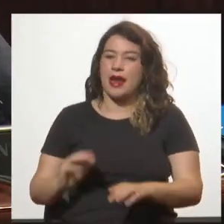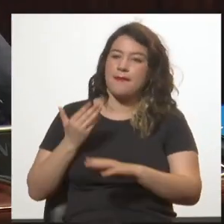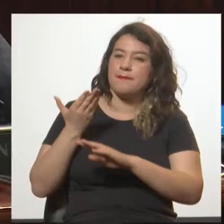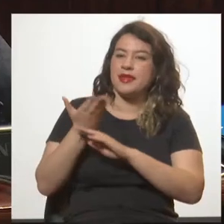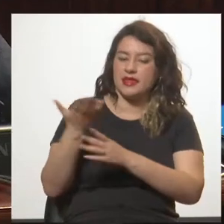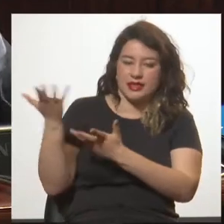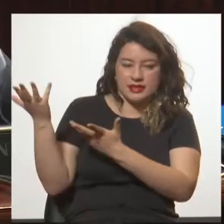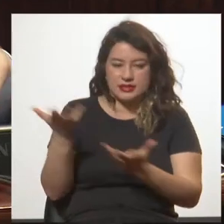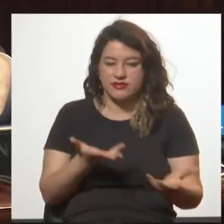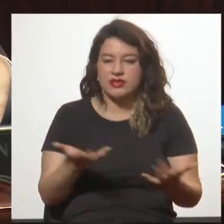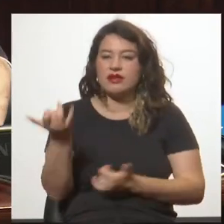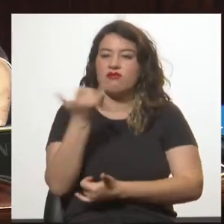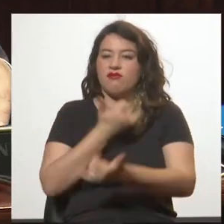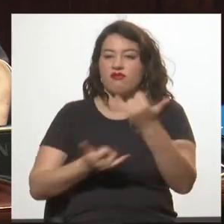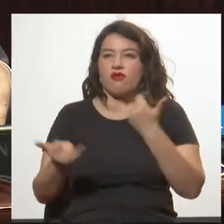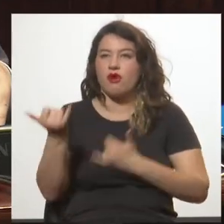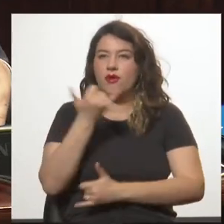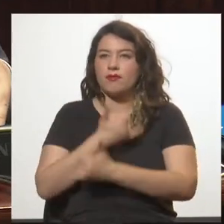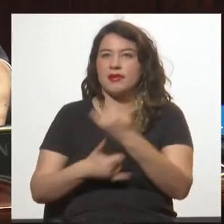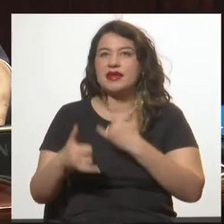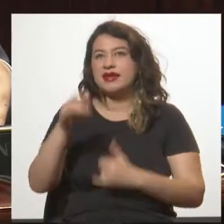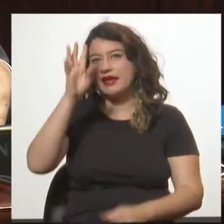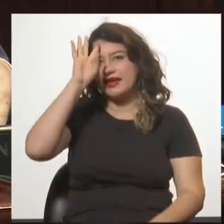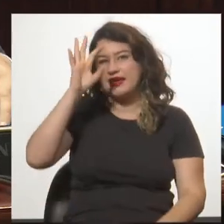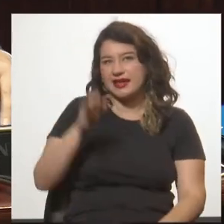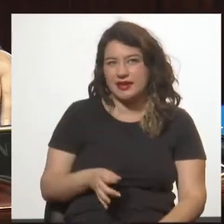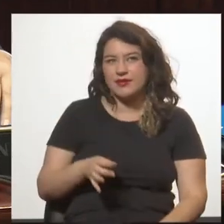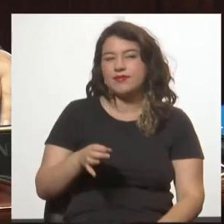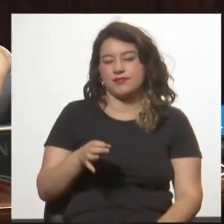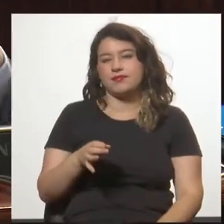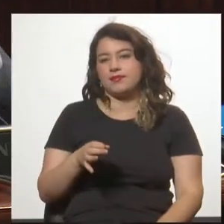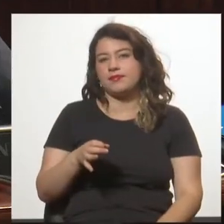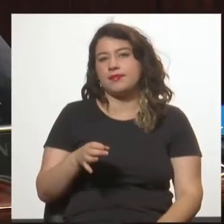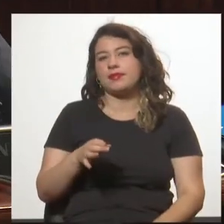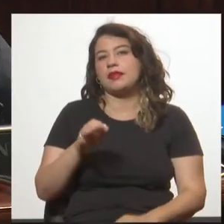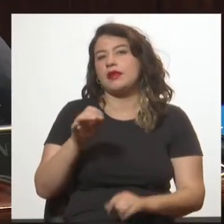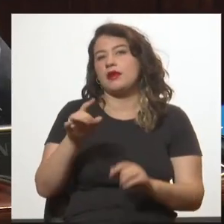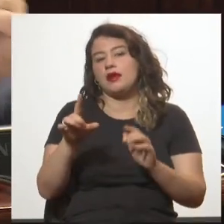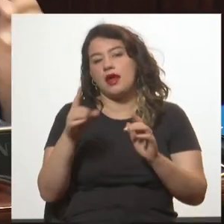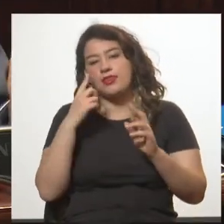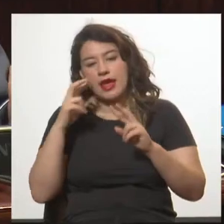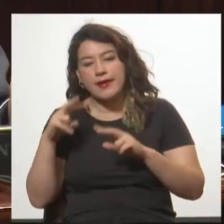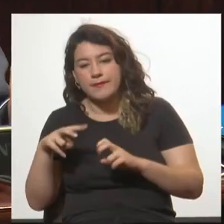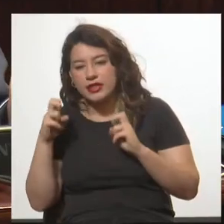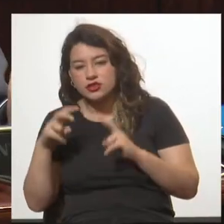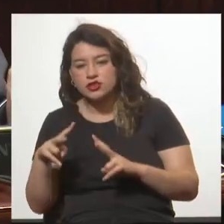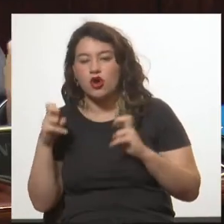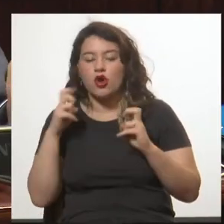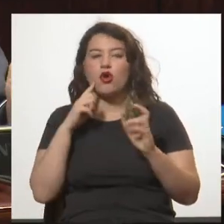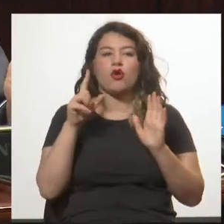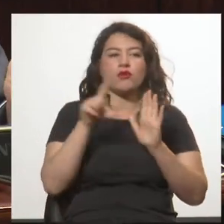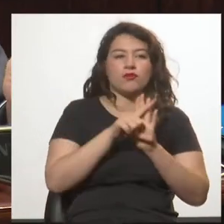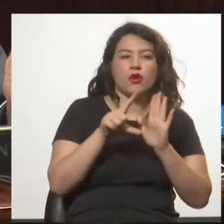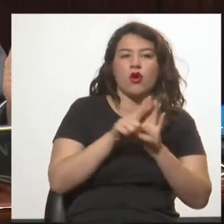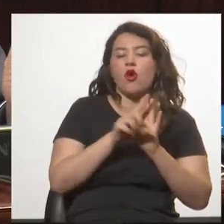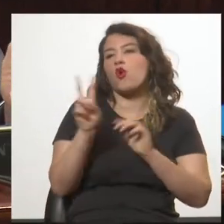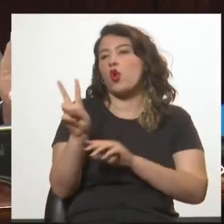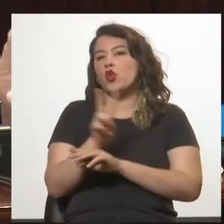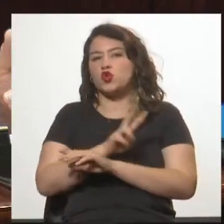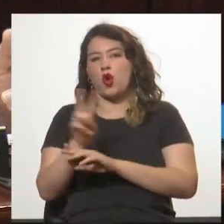recibir los informes que estime convenientes ya sea con fines legislativos de inspección o de fiscalización